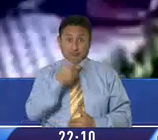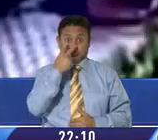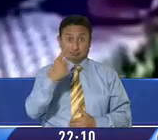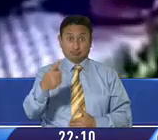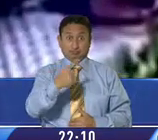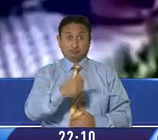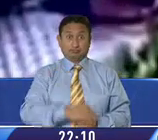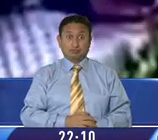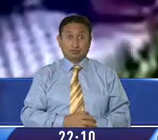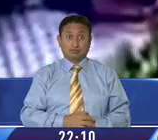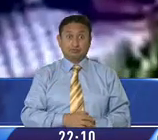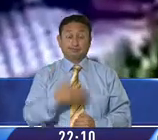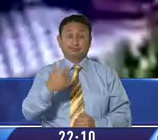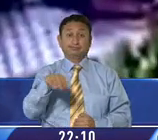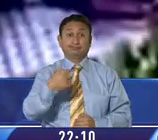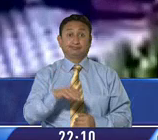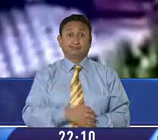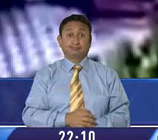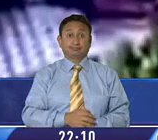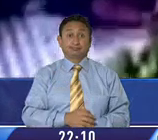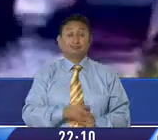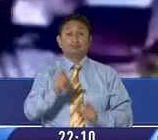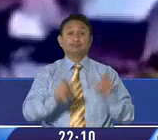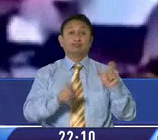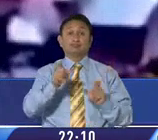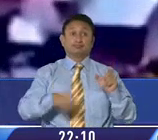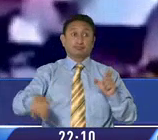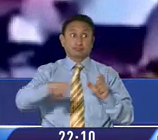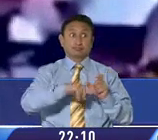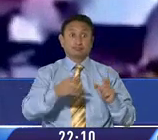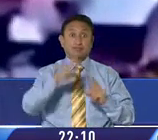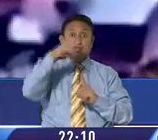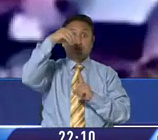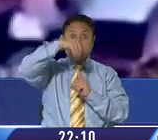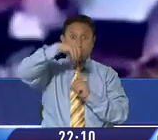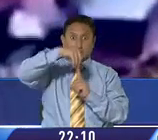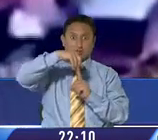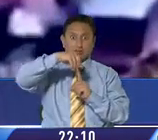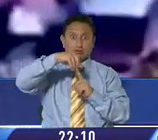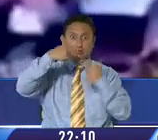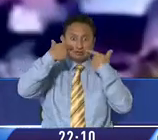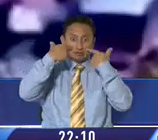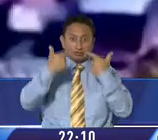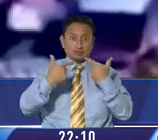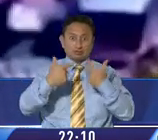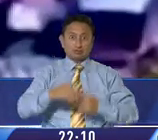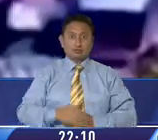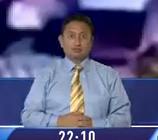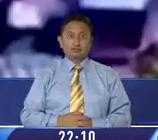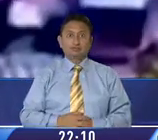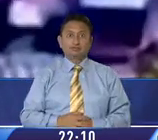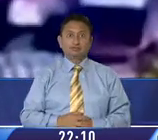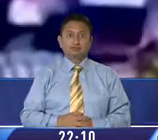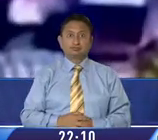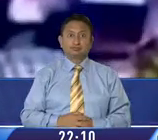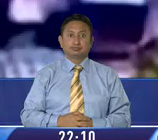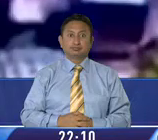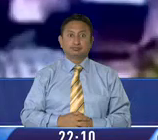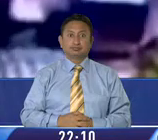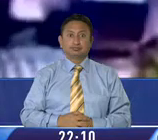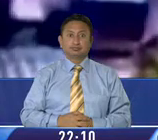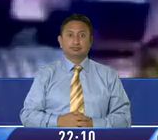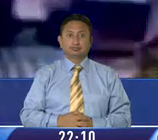nuevamente, una tragedia que puso en alerta a todos los vecinos del sector San Antonio de Pichincha, al norte de Quito.